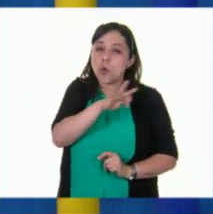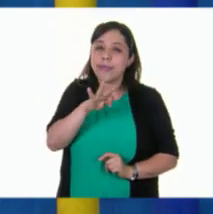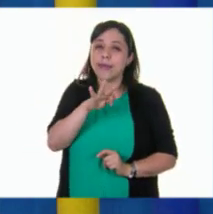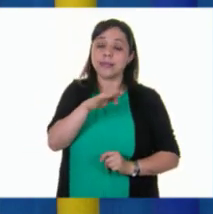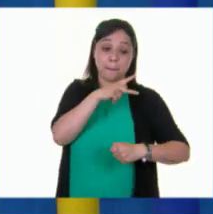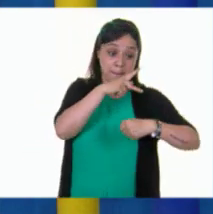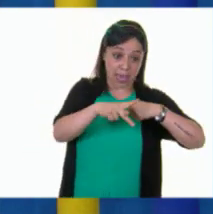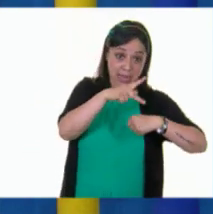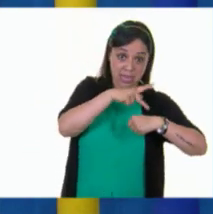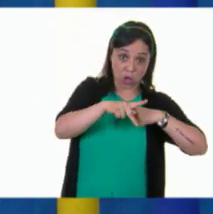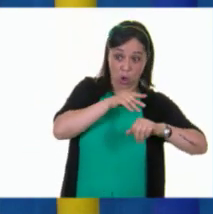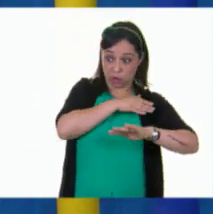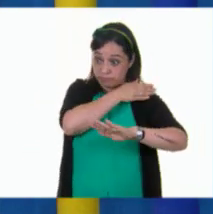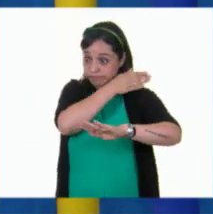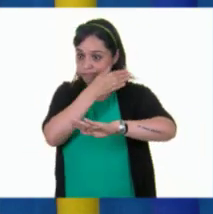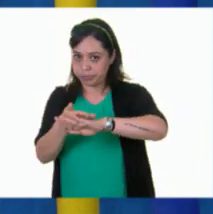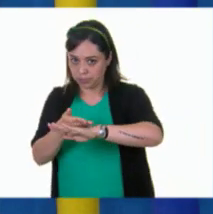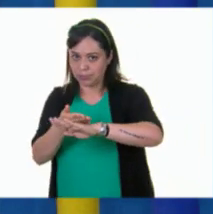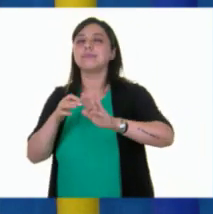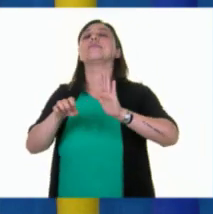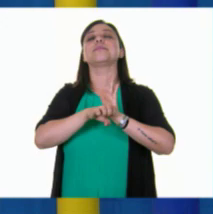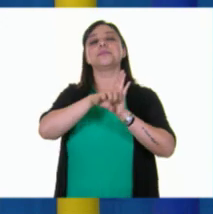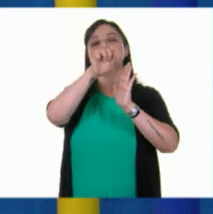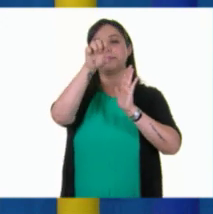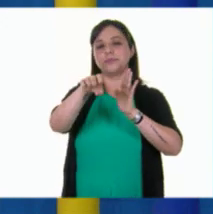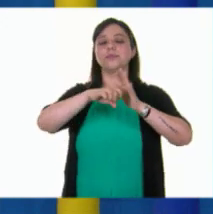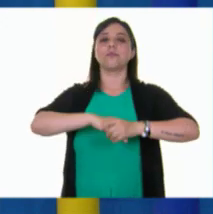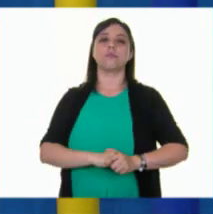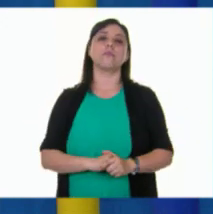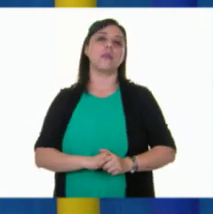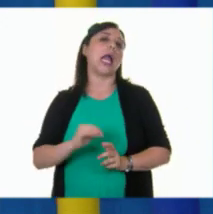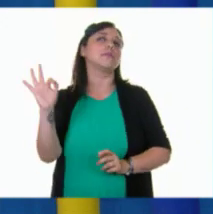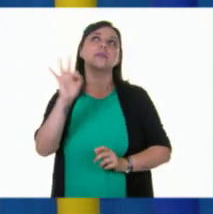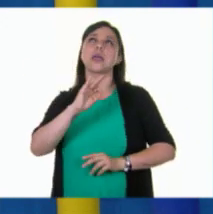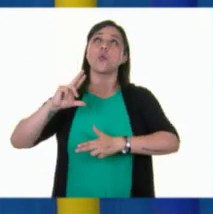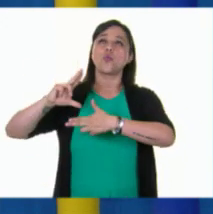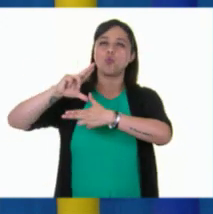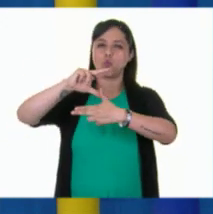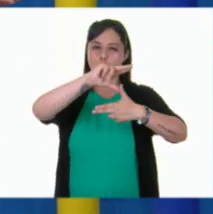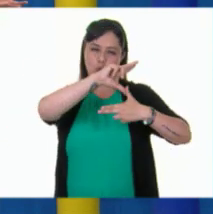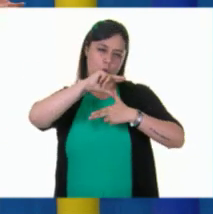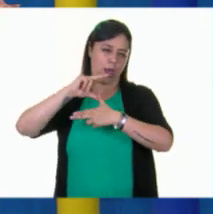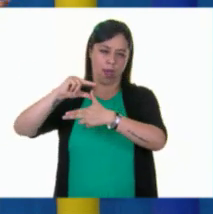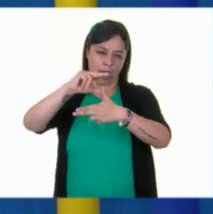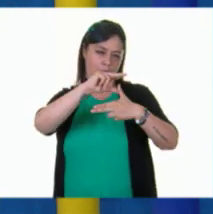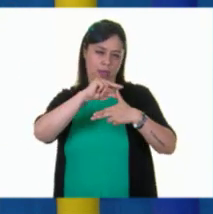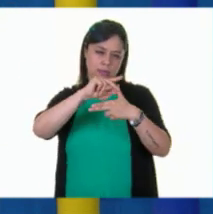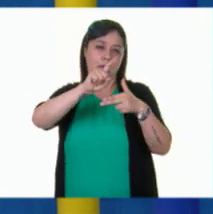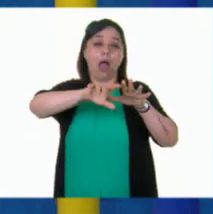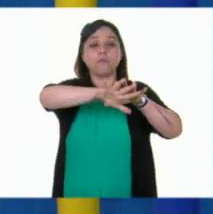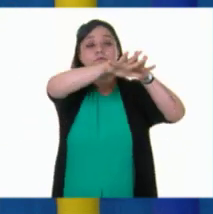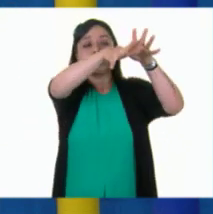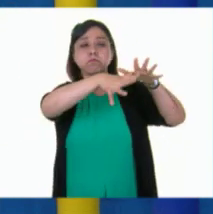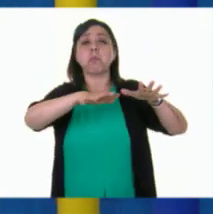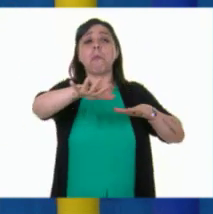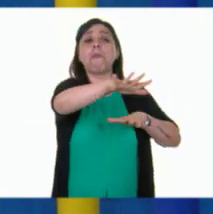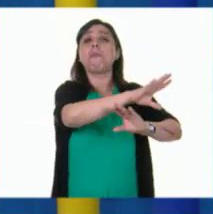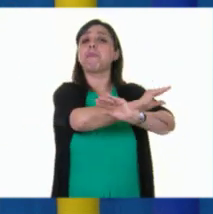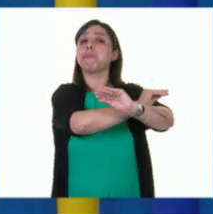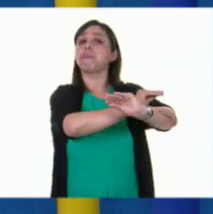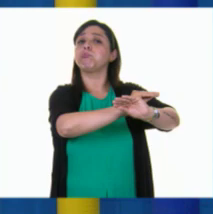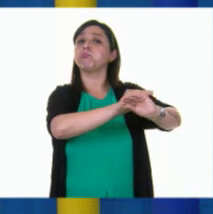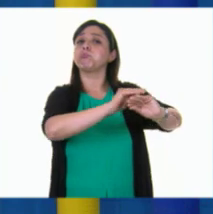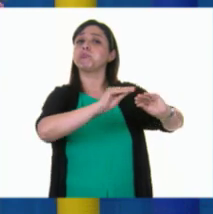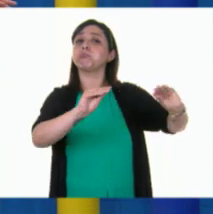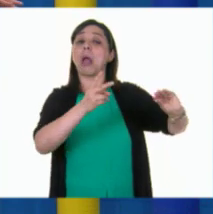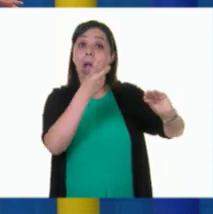peligro. Por ejemplo, hace rato mencionamos que si ocurre un huracán en la mitad del océano donde no hay gente, este